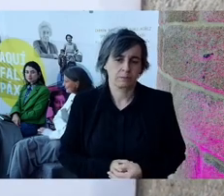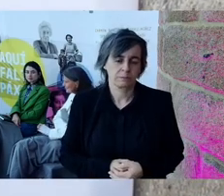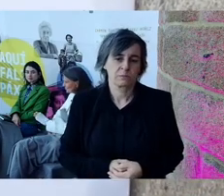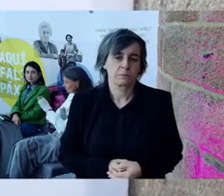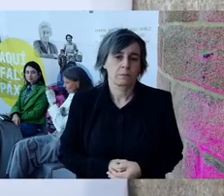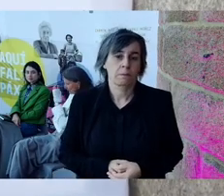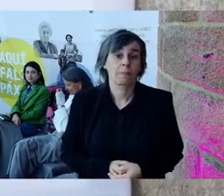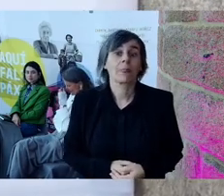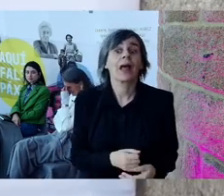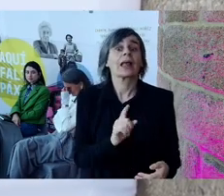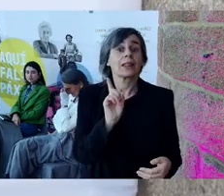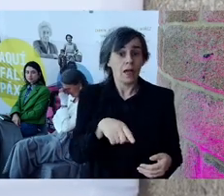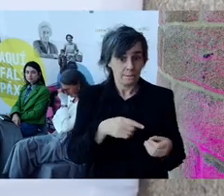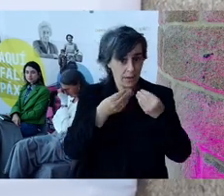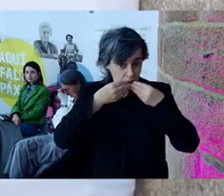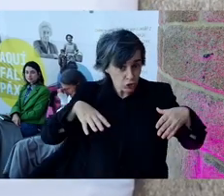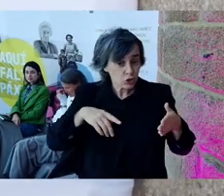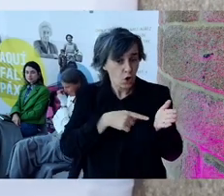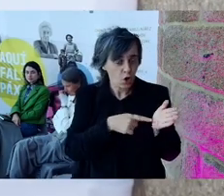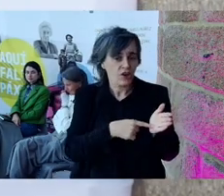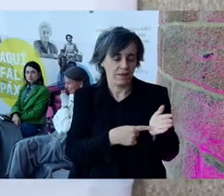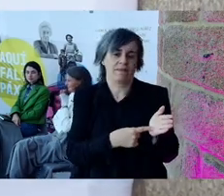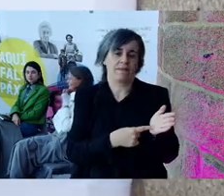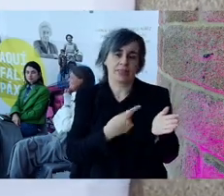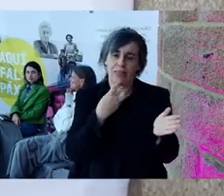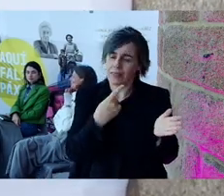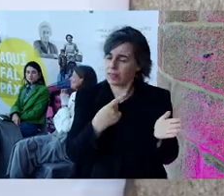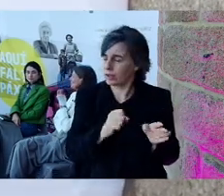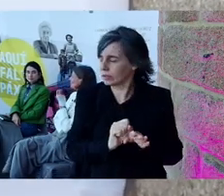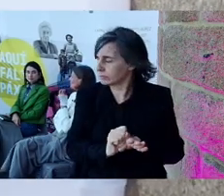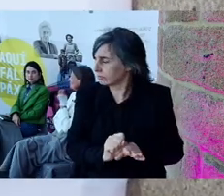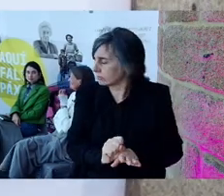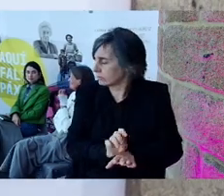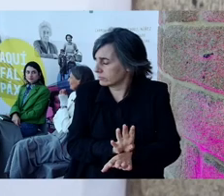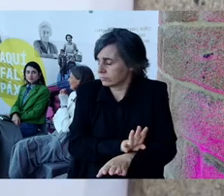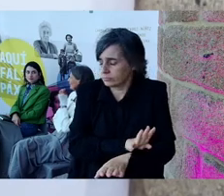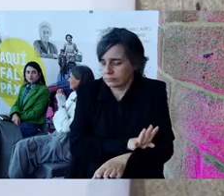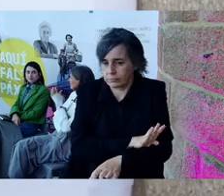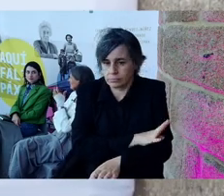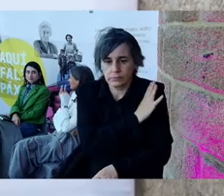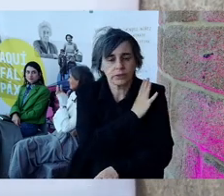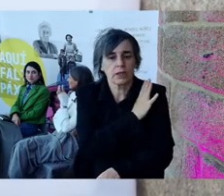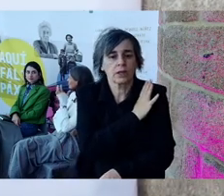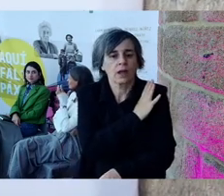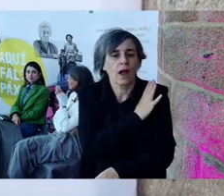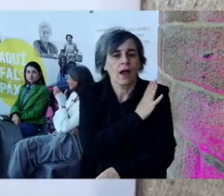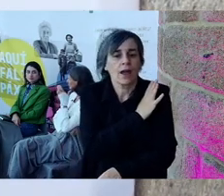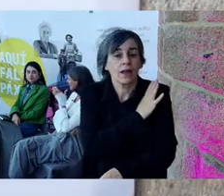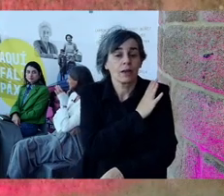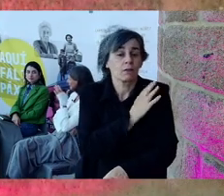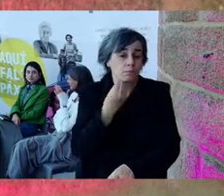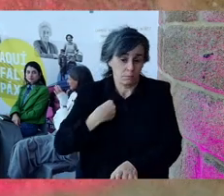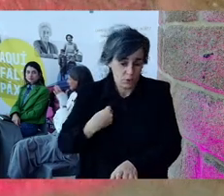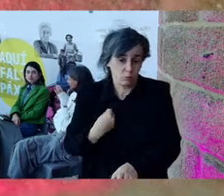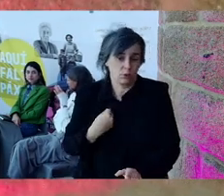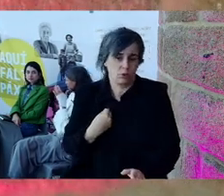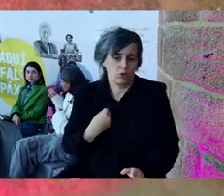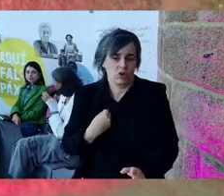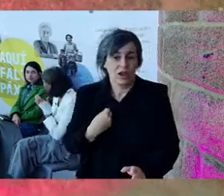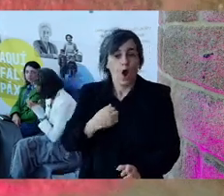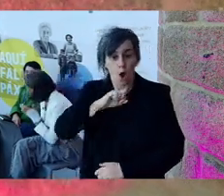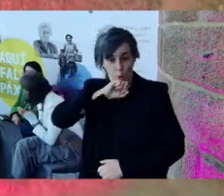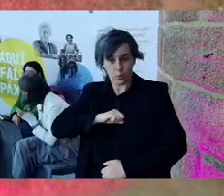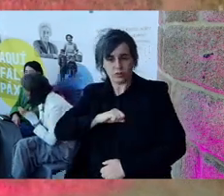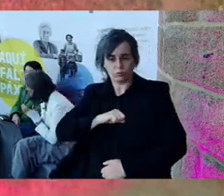para abajo. Y añade, y esto es lo más absolutamente estremecedor para mí, que aprovechando la